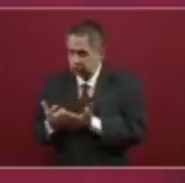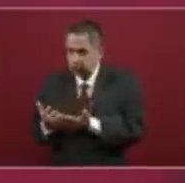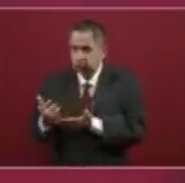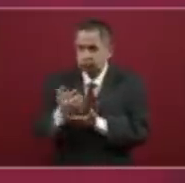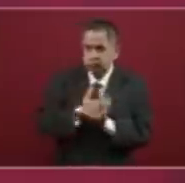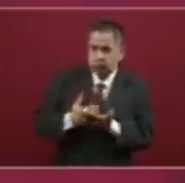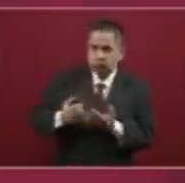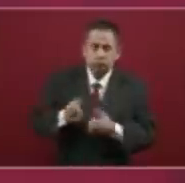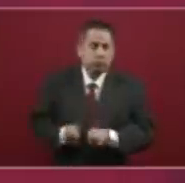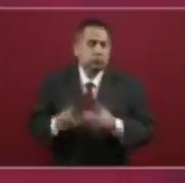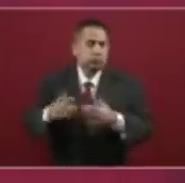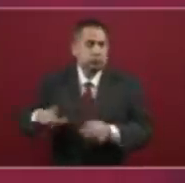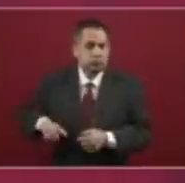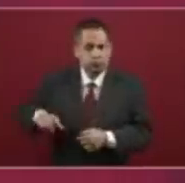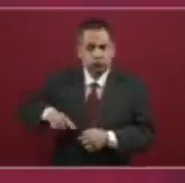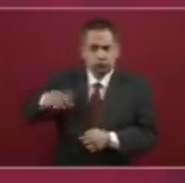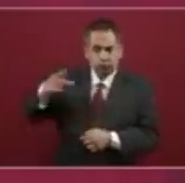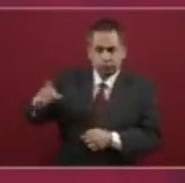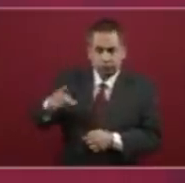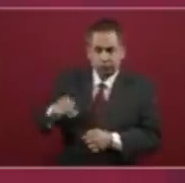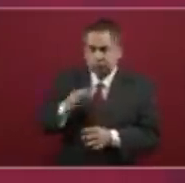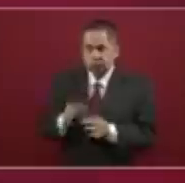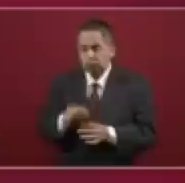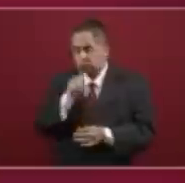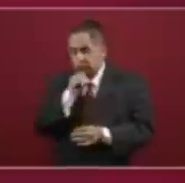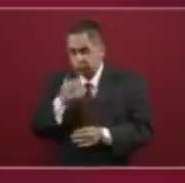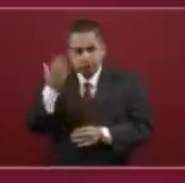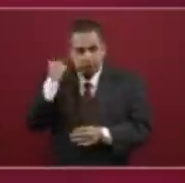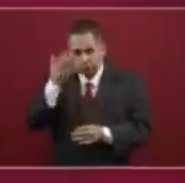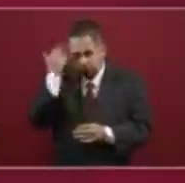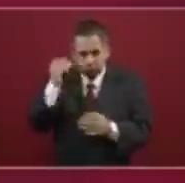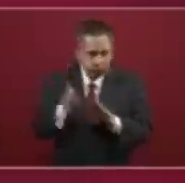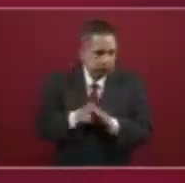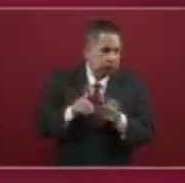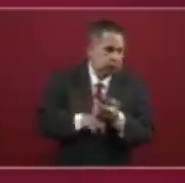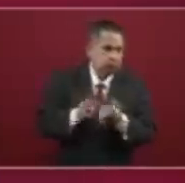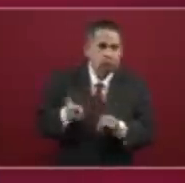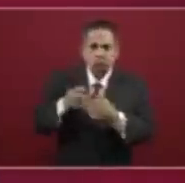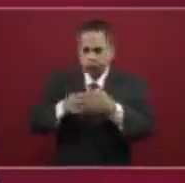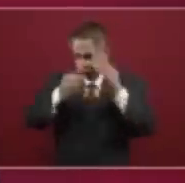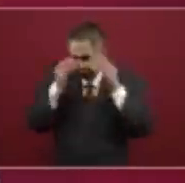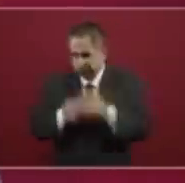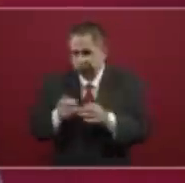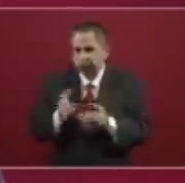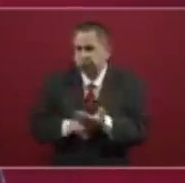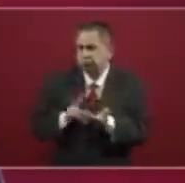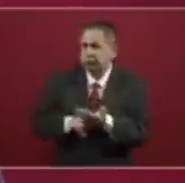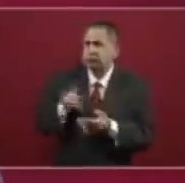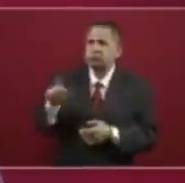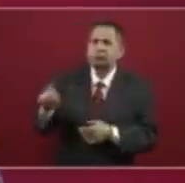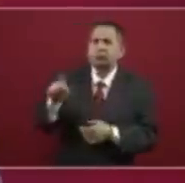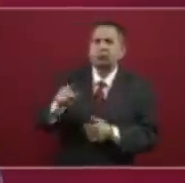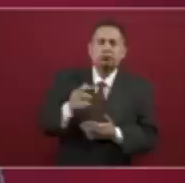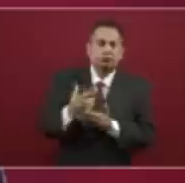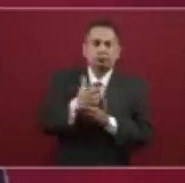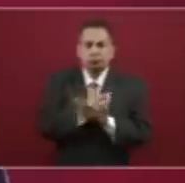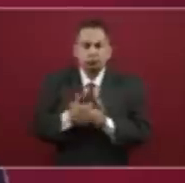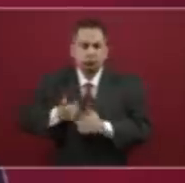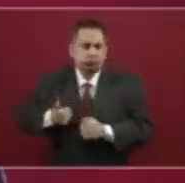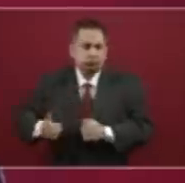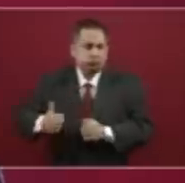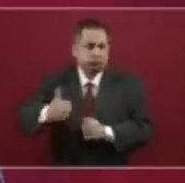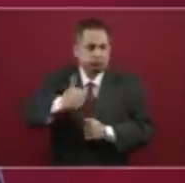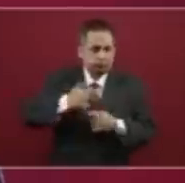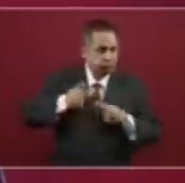del gobierno y no se podía saber a ciencia cierta cuánto ganaban